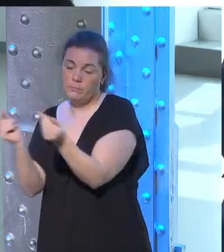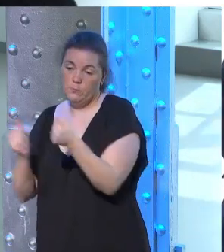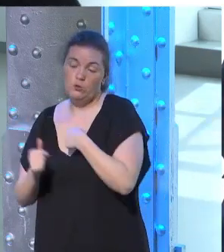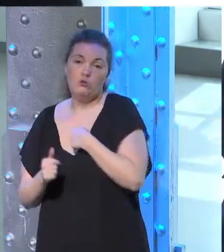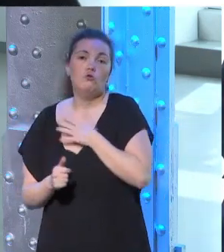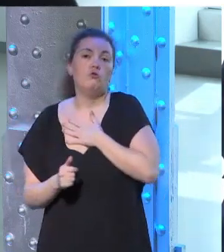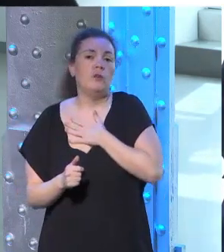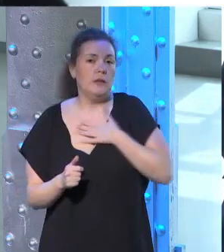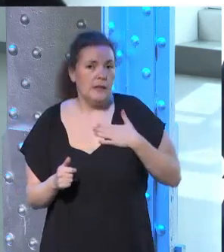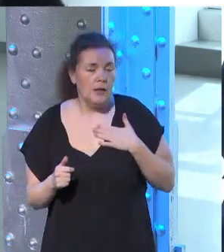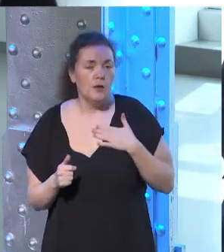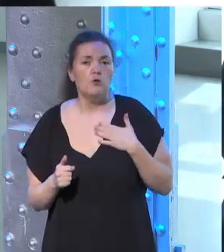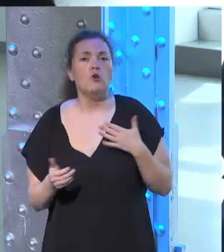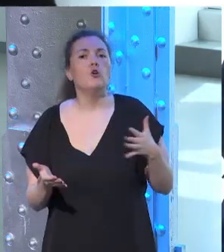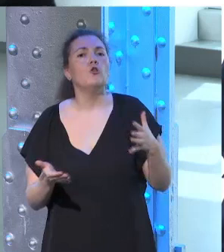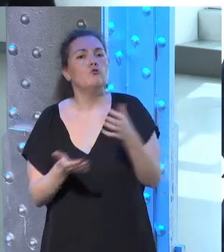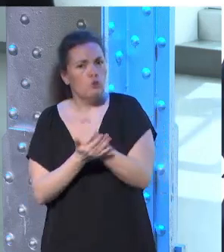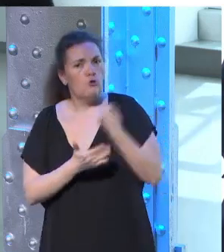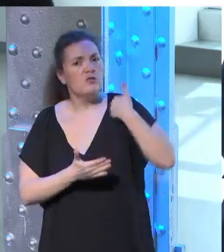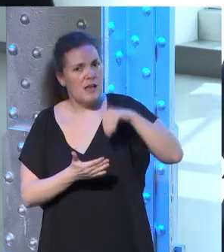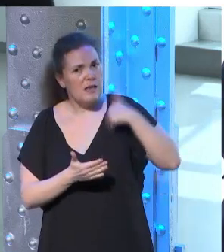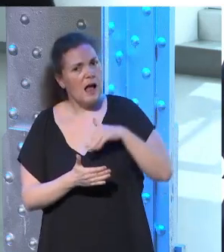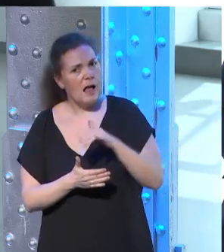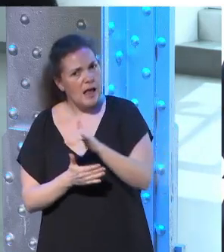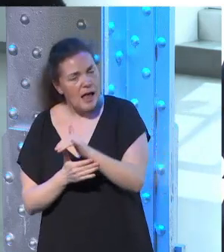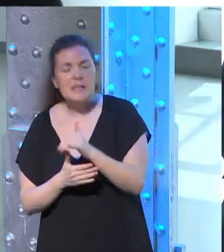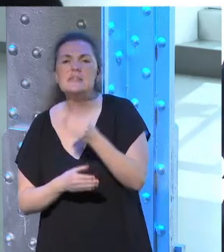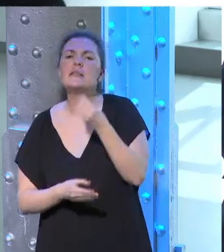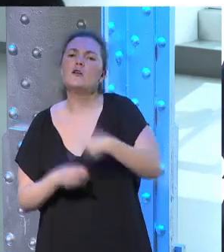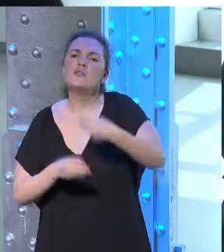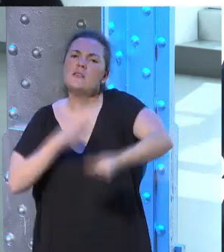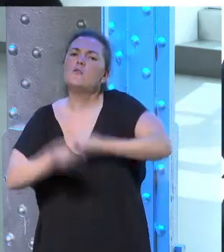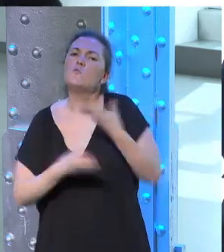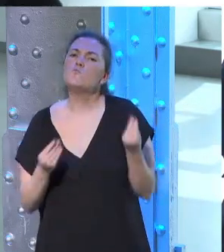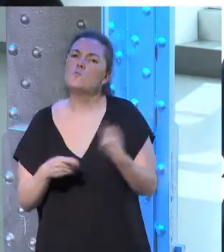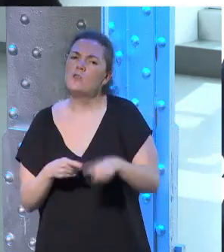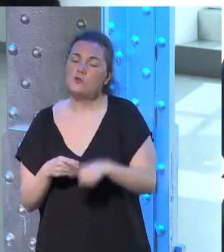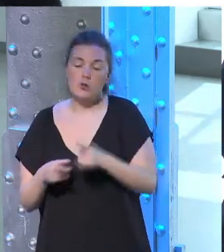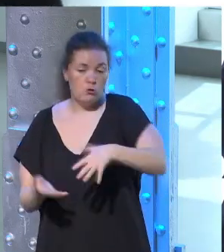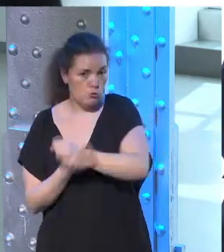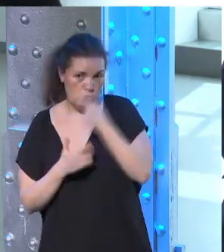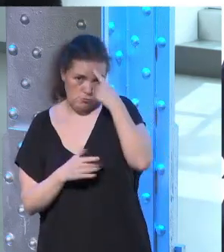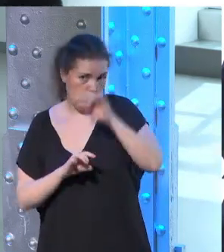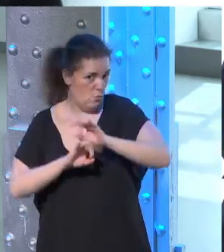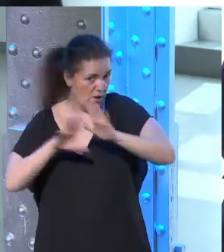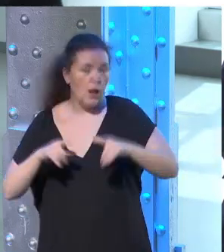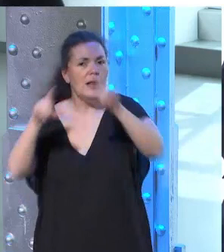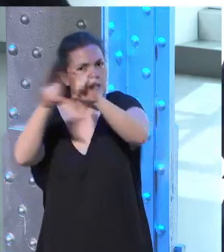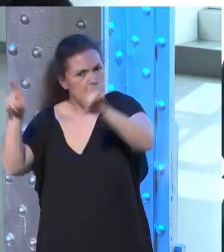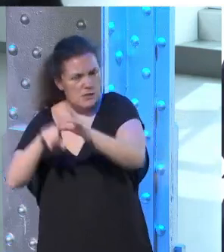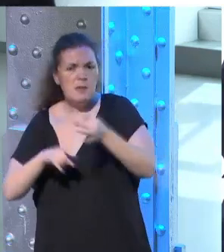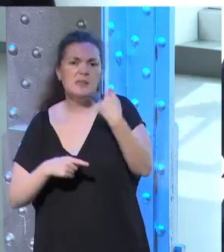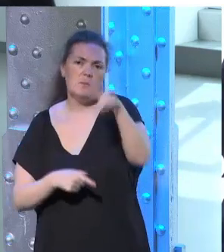es que todo está, pero están haciendo muchísimas cosas, y que todos tenemos muy claro, empresas, hasta los